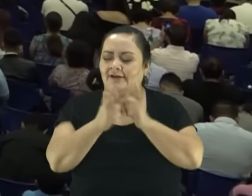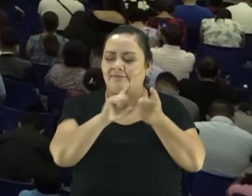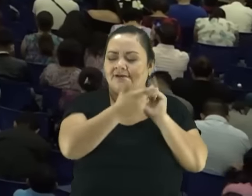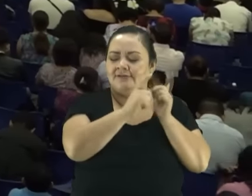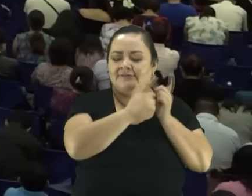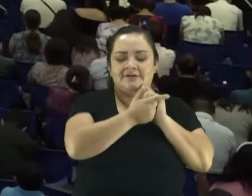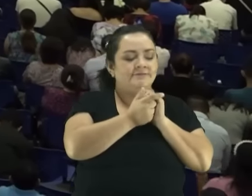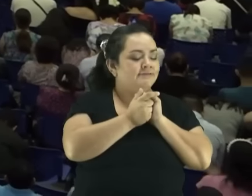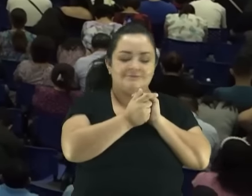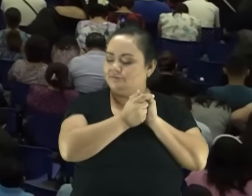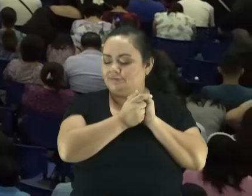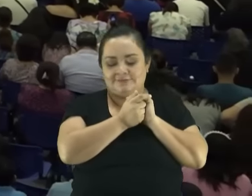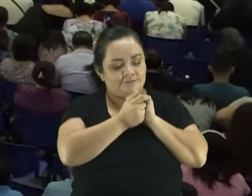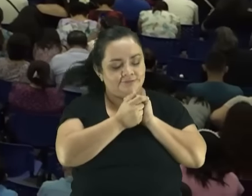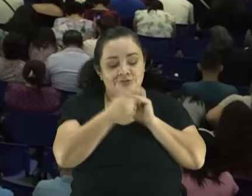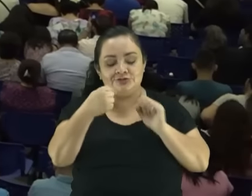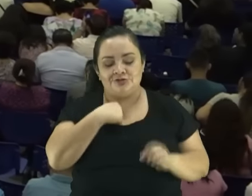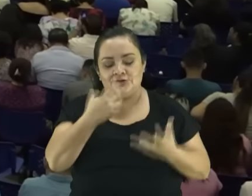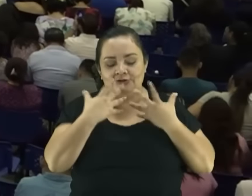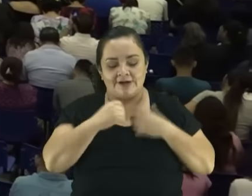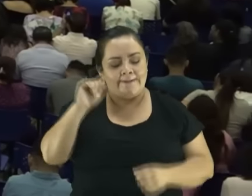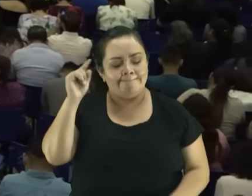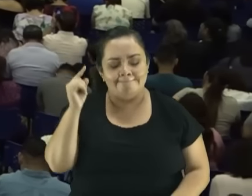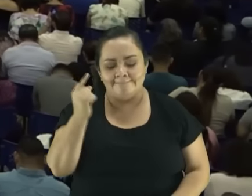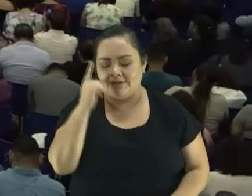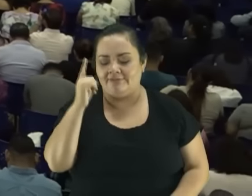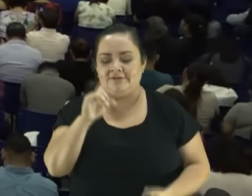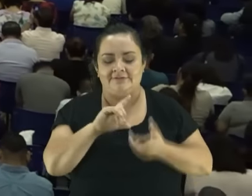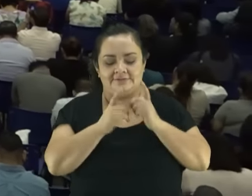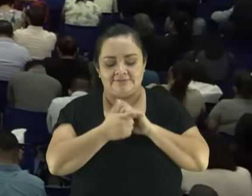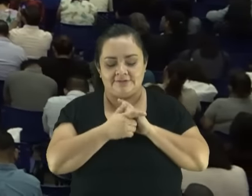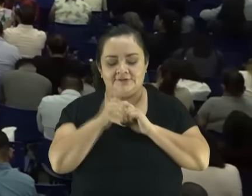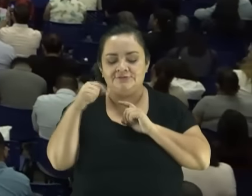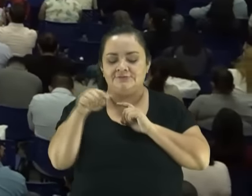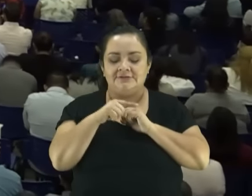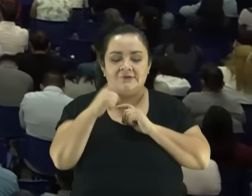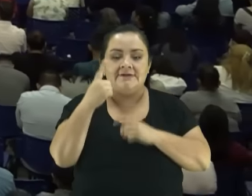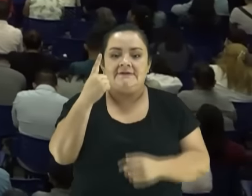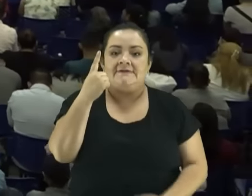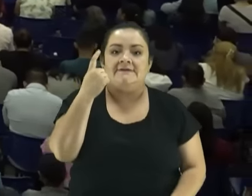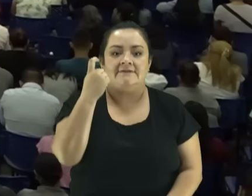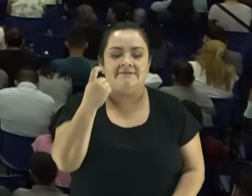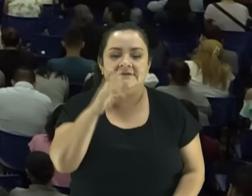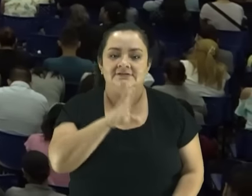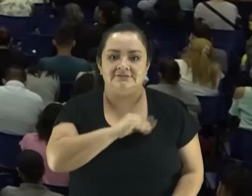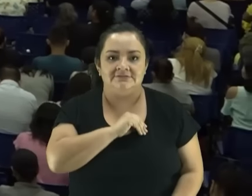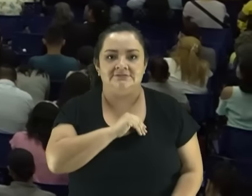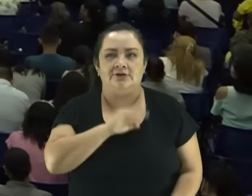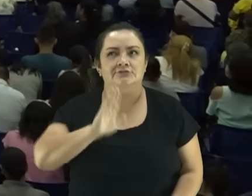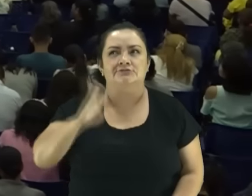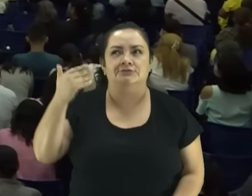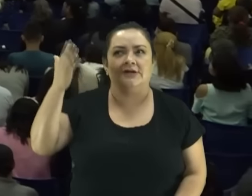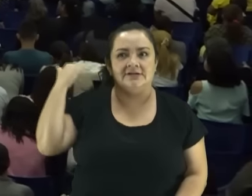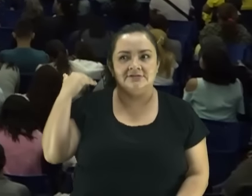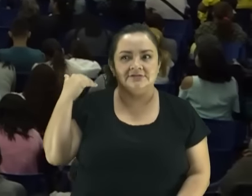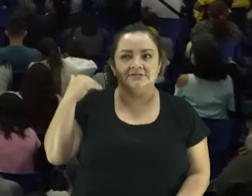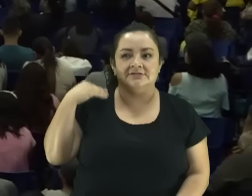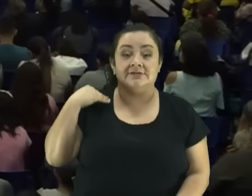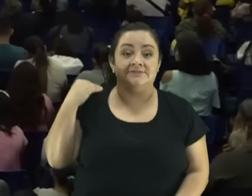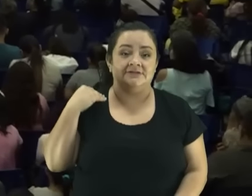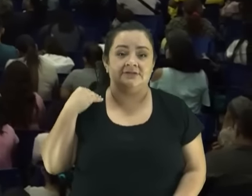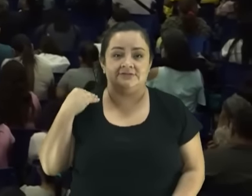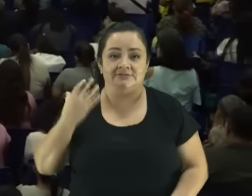ni nuestra pareja queremos cambiar nosotros a través del nuevo nacimiento mi amigo si usted está acá sin cristo si nunca le invitado a ser Señor y Salvador